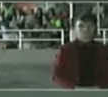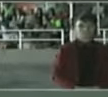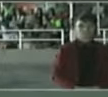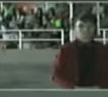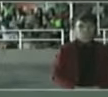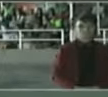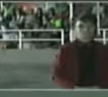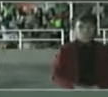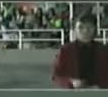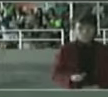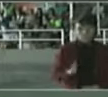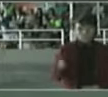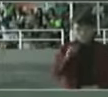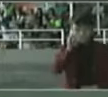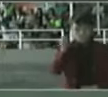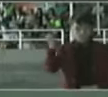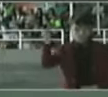Zacarías,